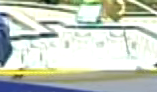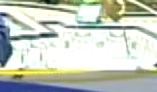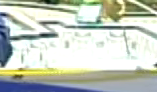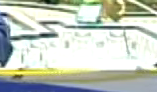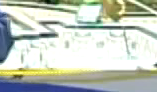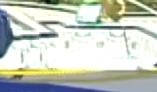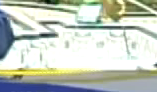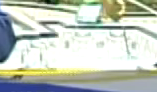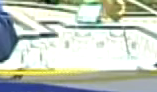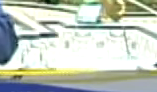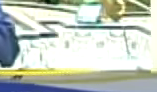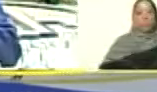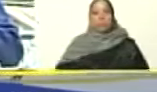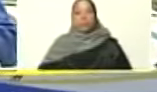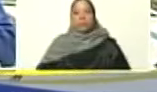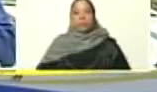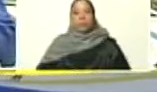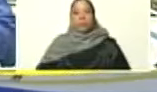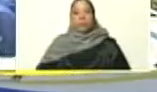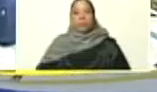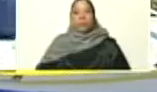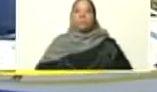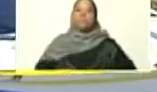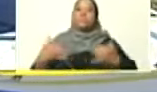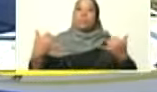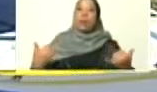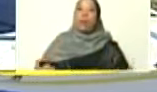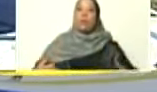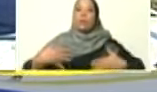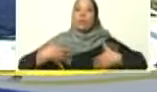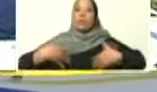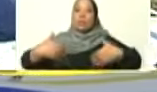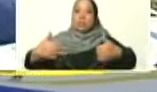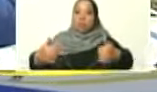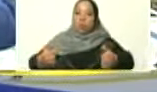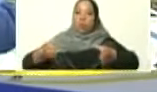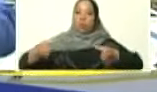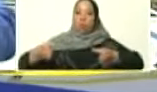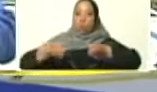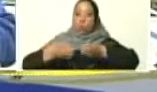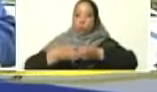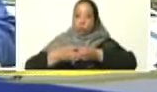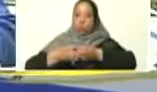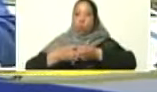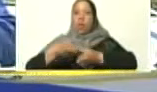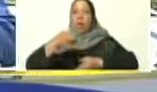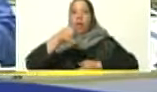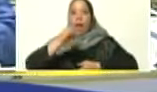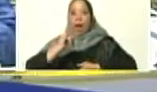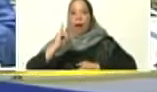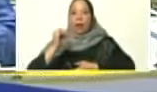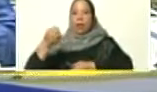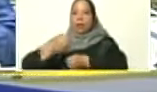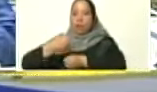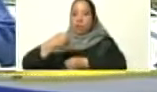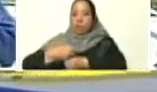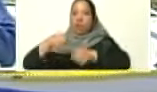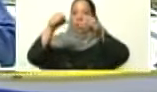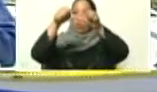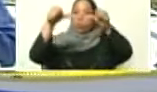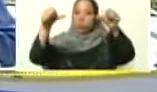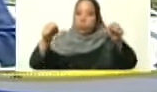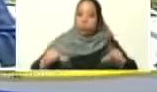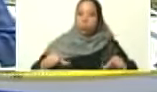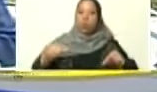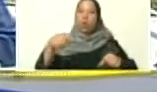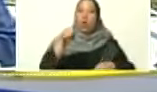comunitarias militares de educación y salud, que está en el esquema del 1x10 del buen gobierno. Hemos